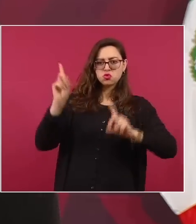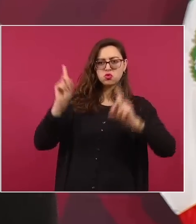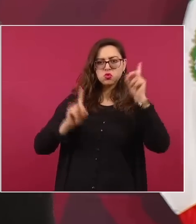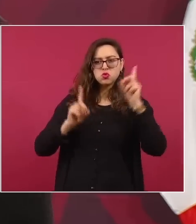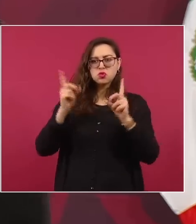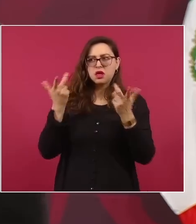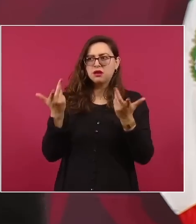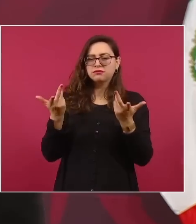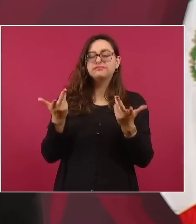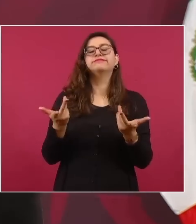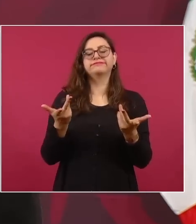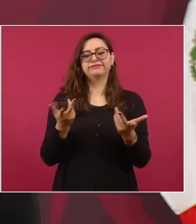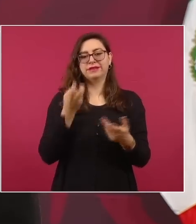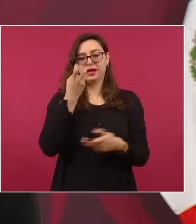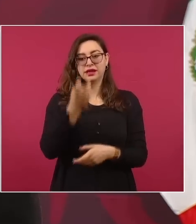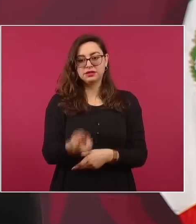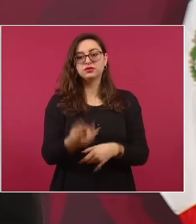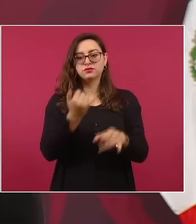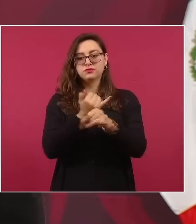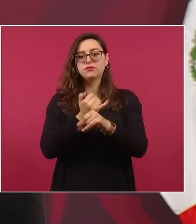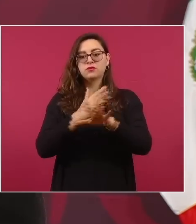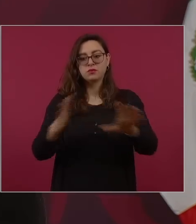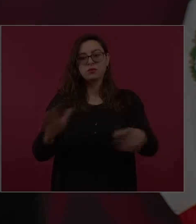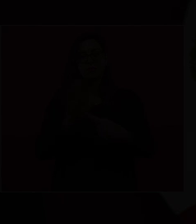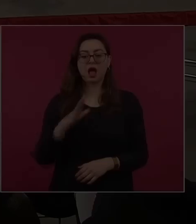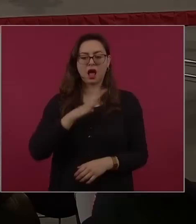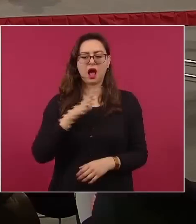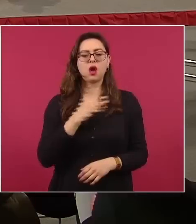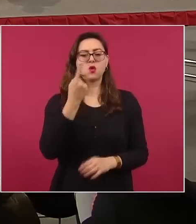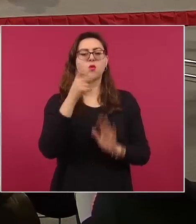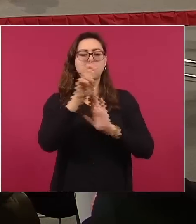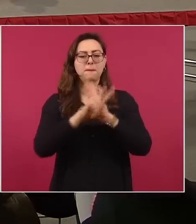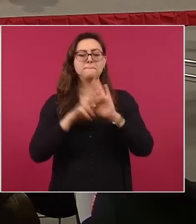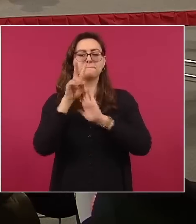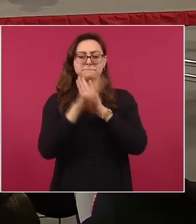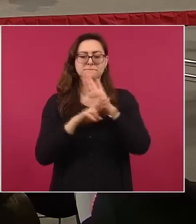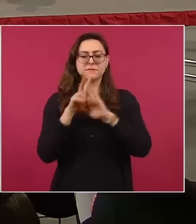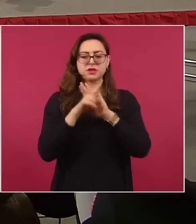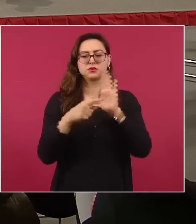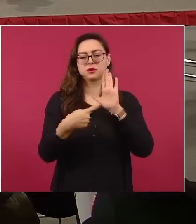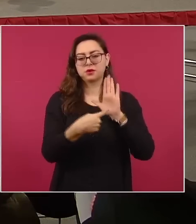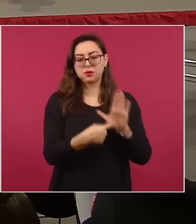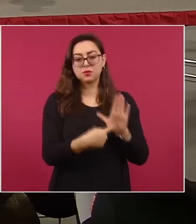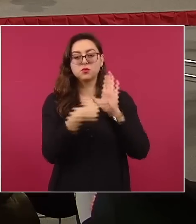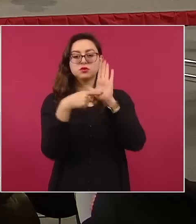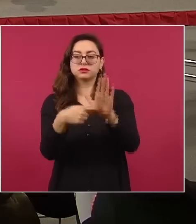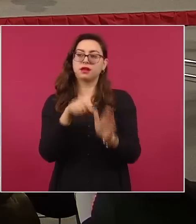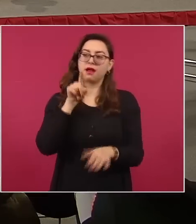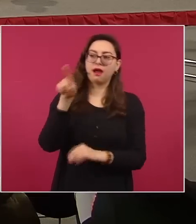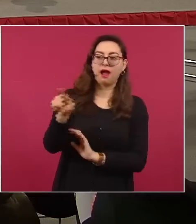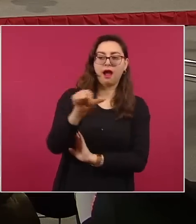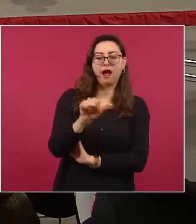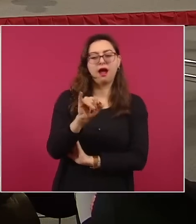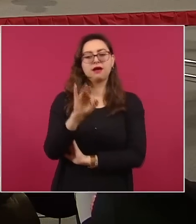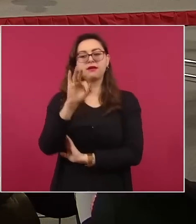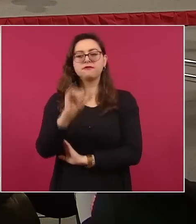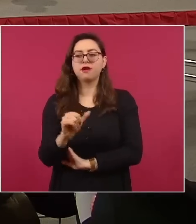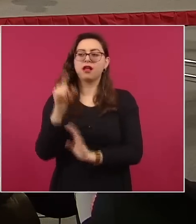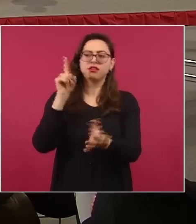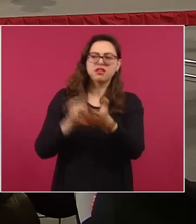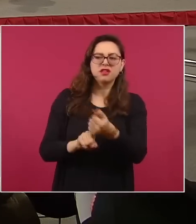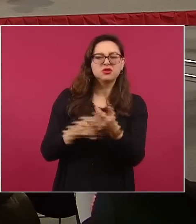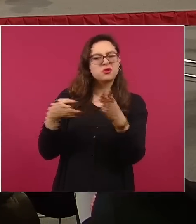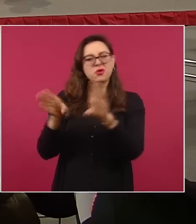el manejo de carga vamos a mostrar las capacidades que